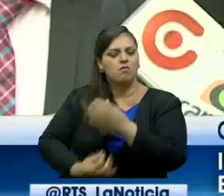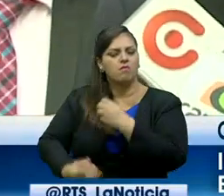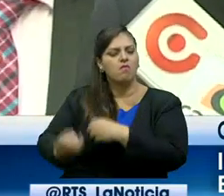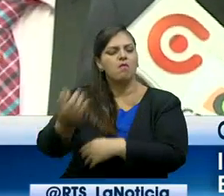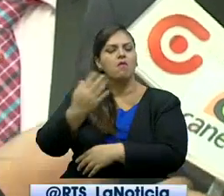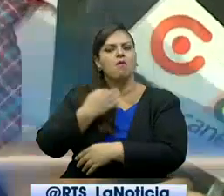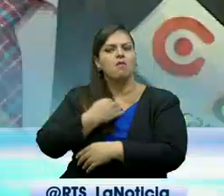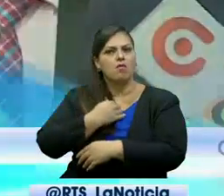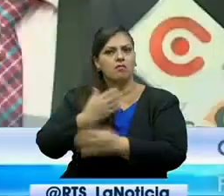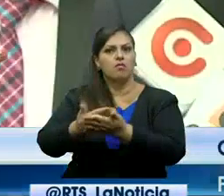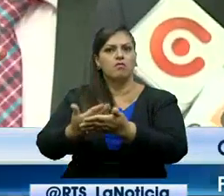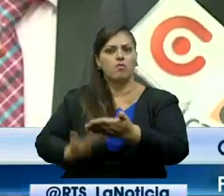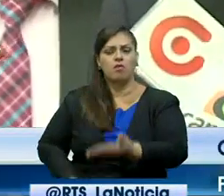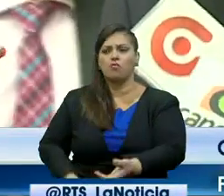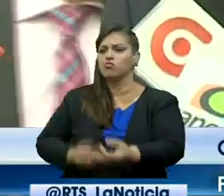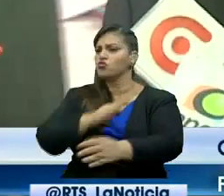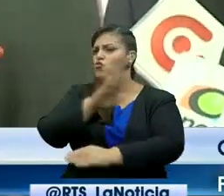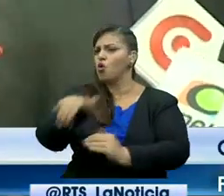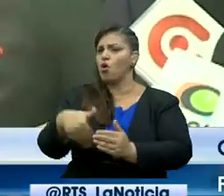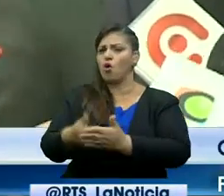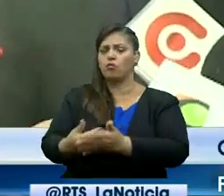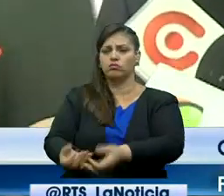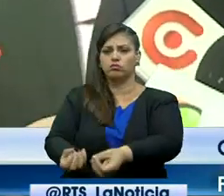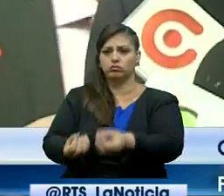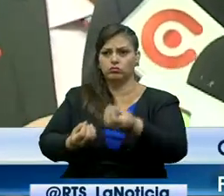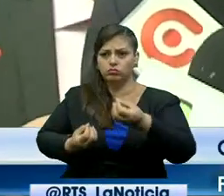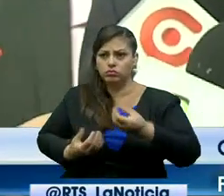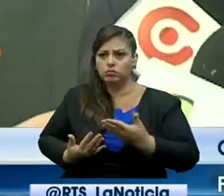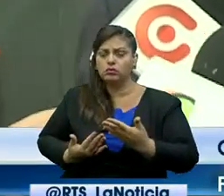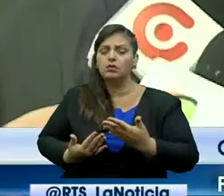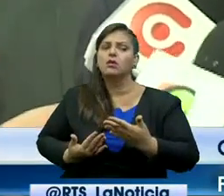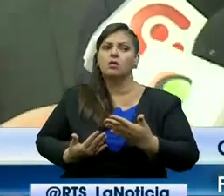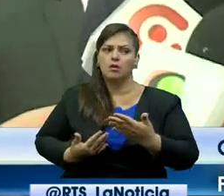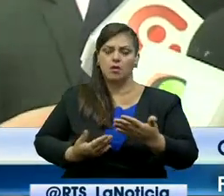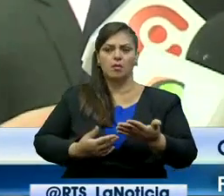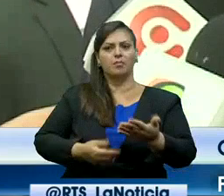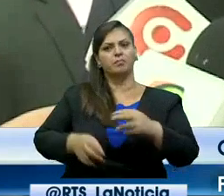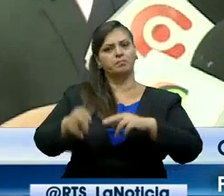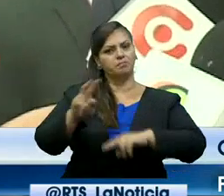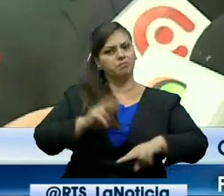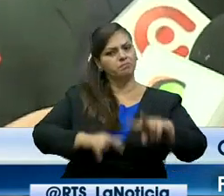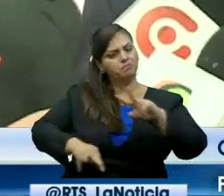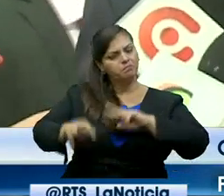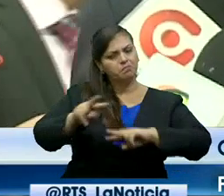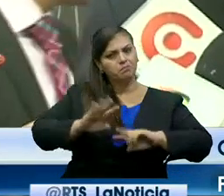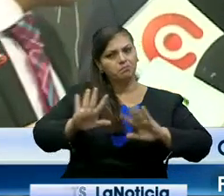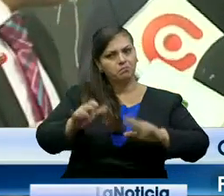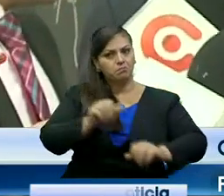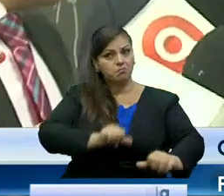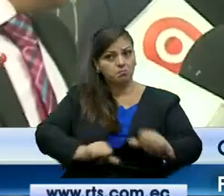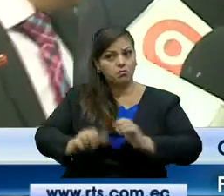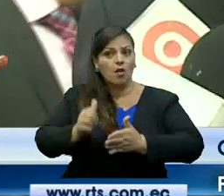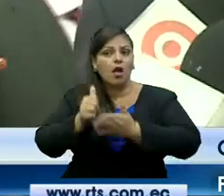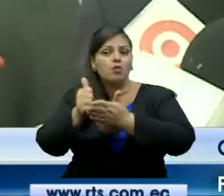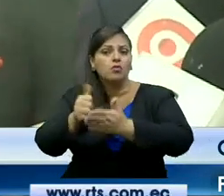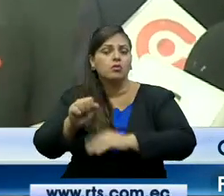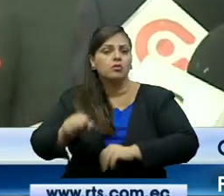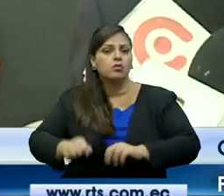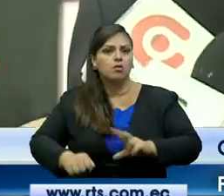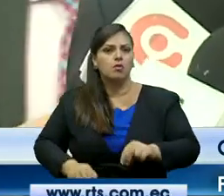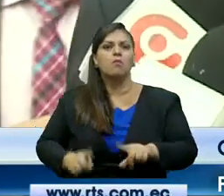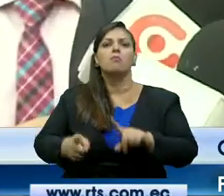solo la entrega de información, es además la entrega de información con elementos que puedan ser